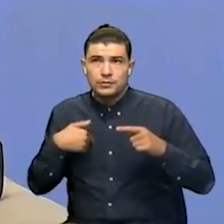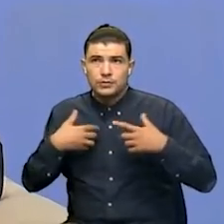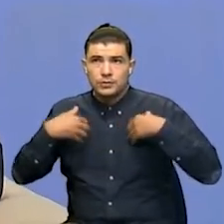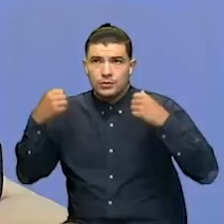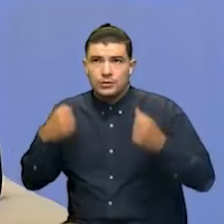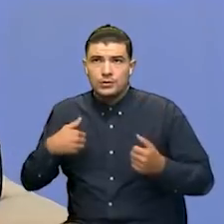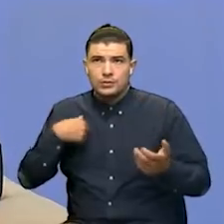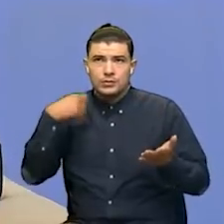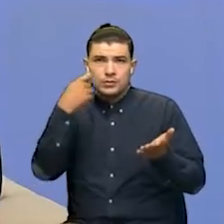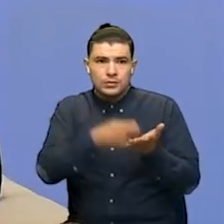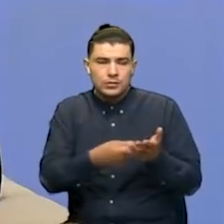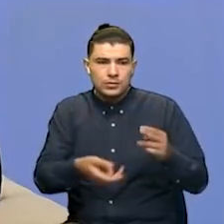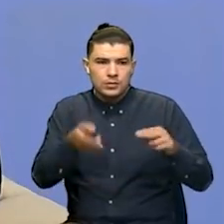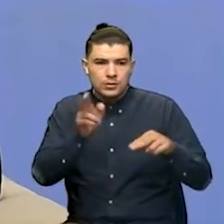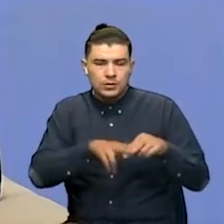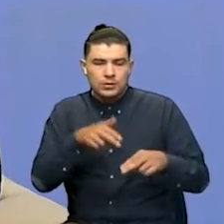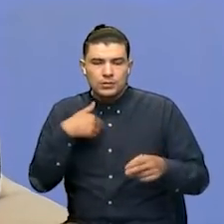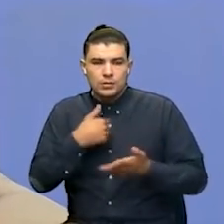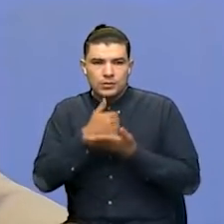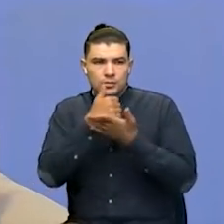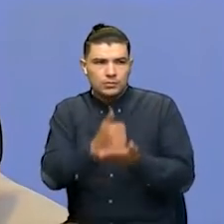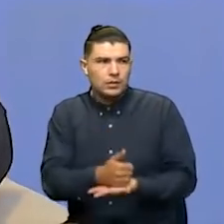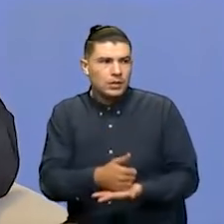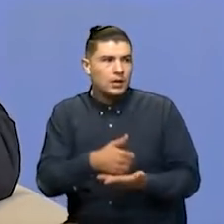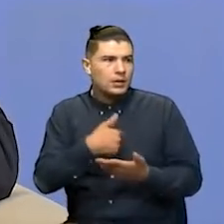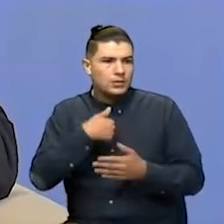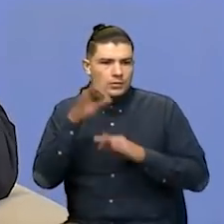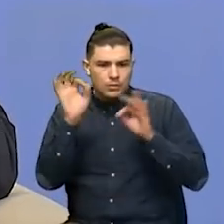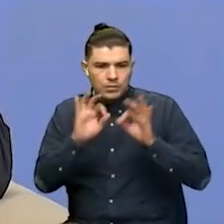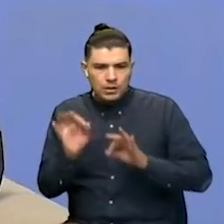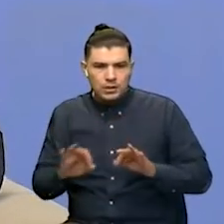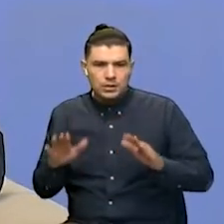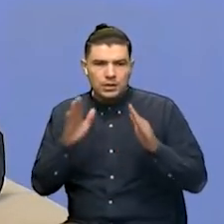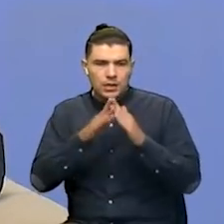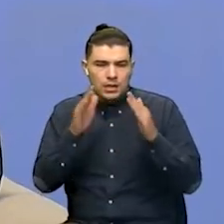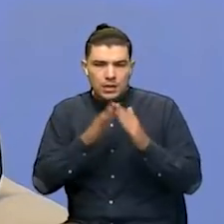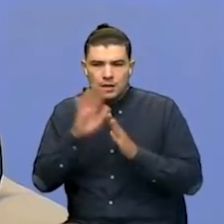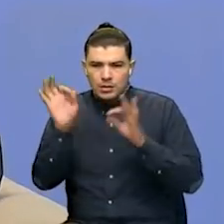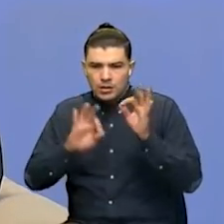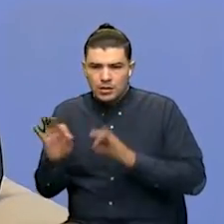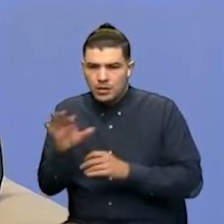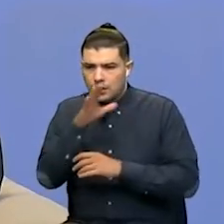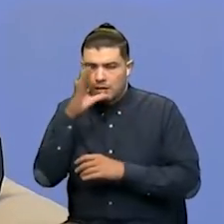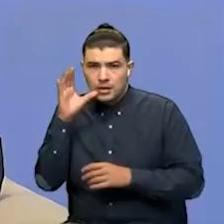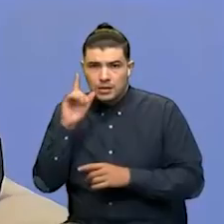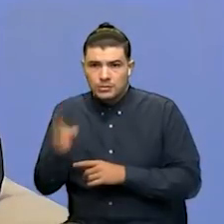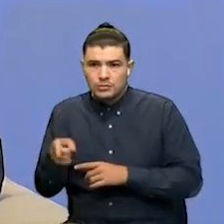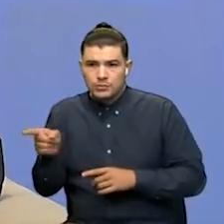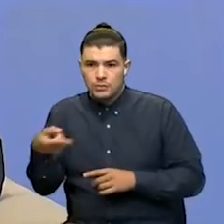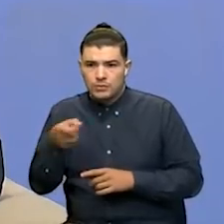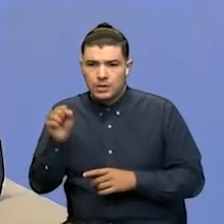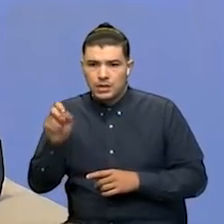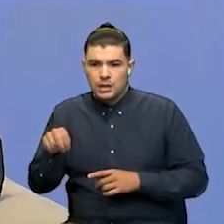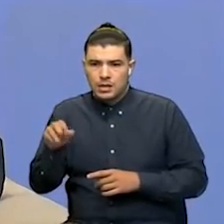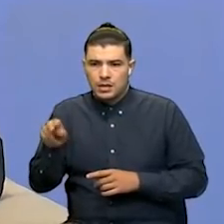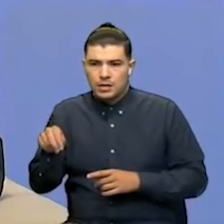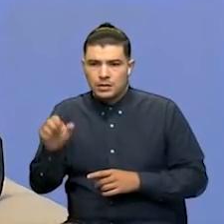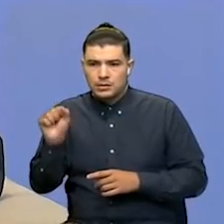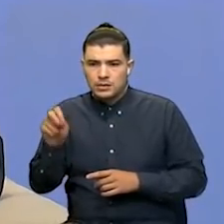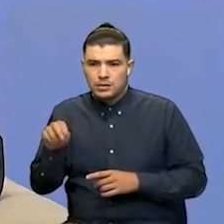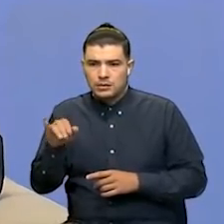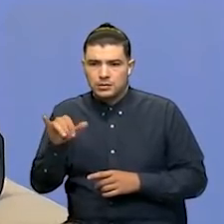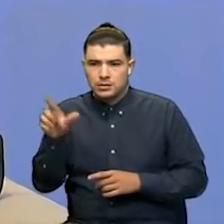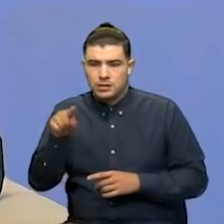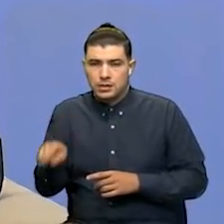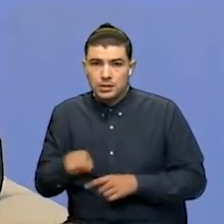patrimonio ayudé a pagar impuestos, ayudé a, digamos, a arreglar la finca, ayudé a hacer esto. Los gananciales, solamente lo que se valorizó sería esto, pero